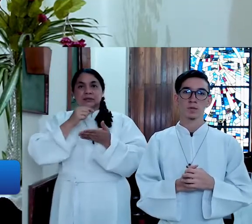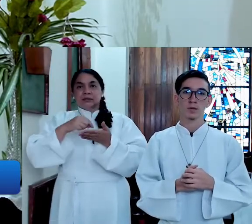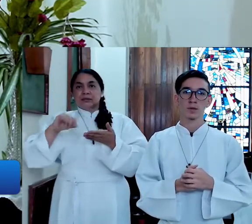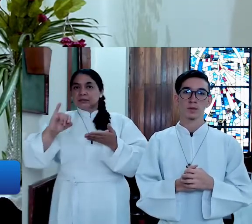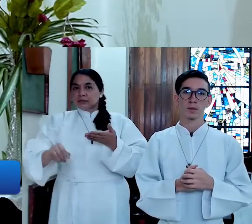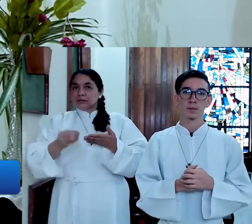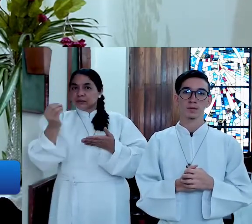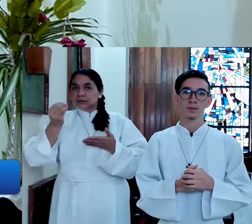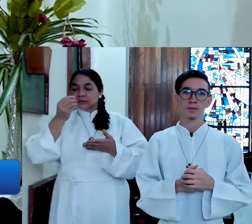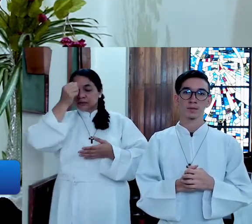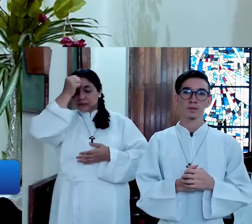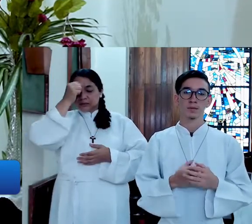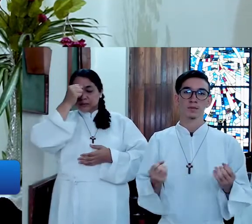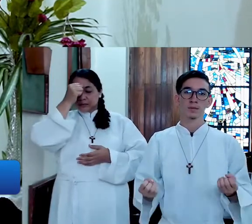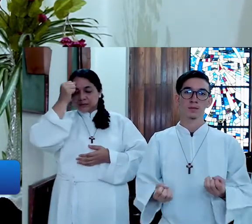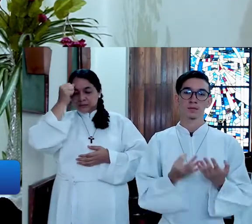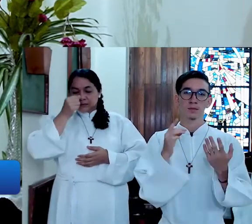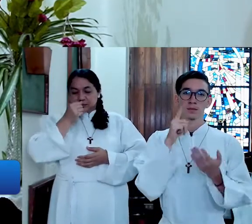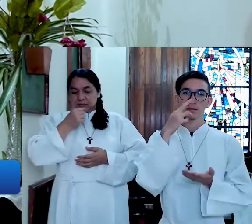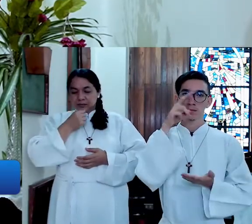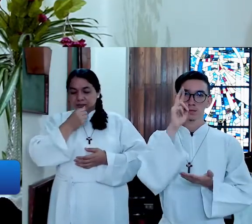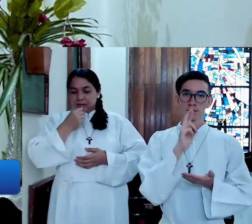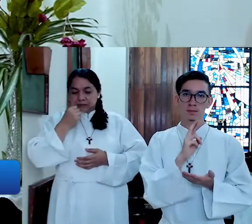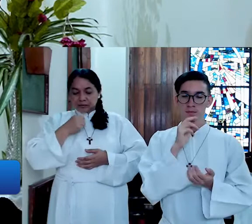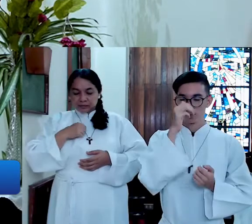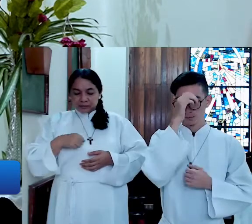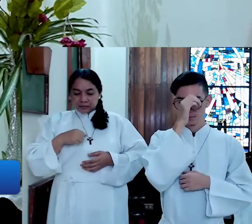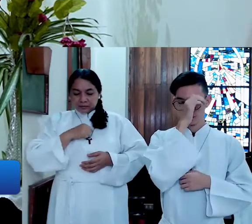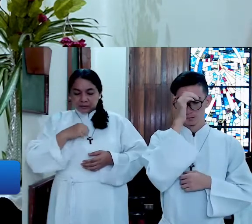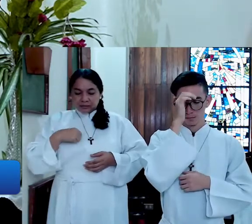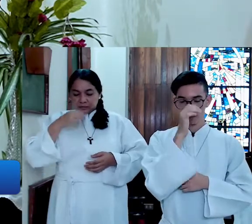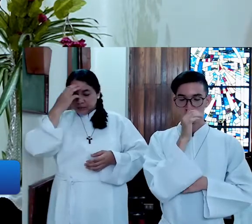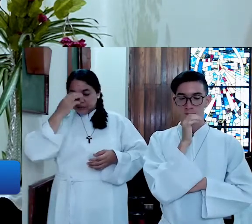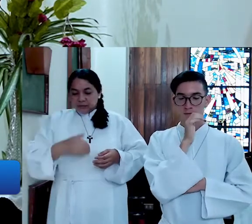Juan. Gloria a ti, Señor.